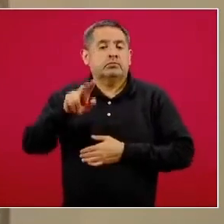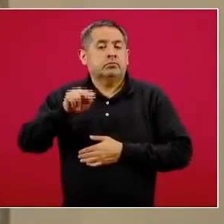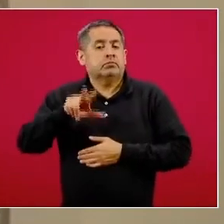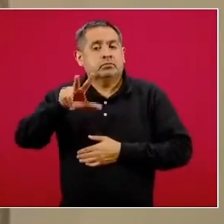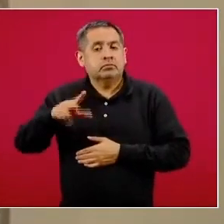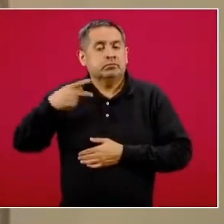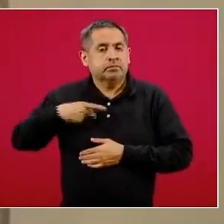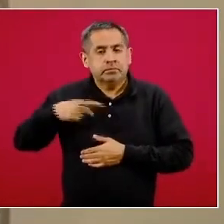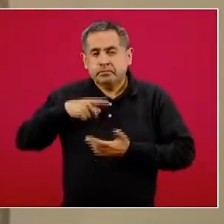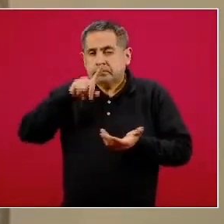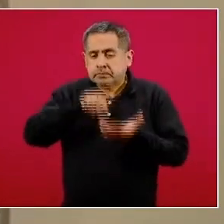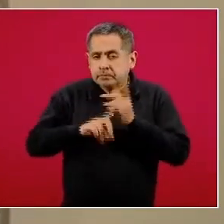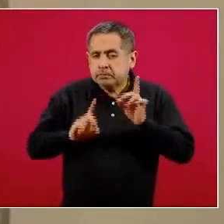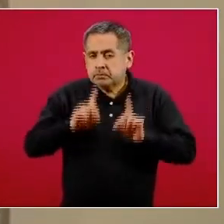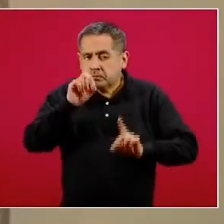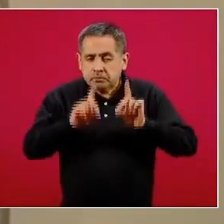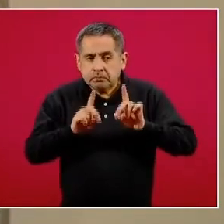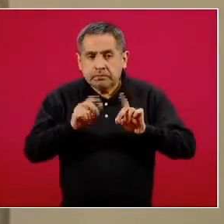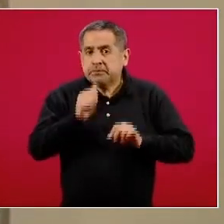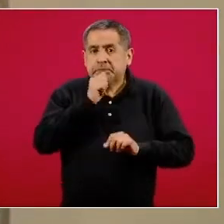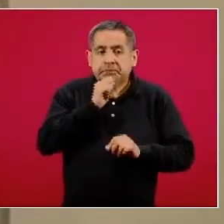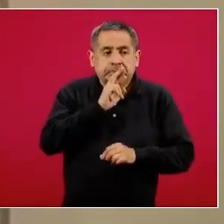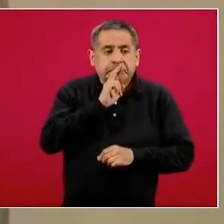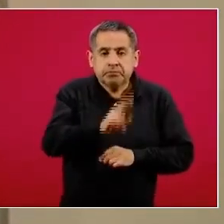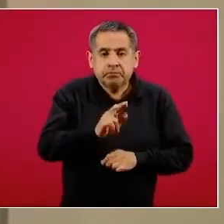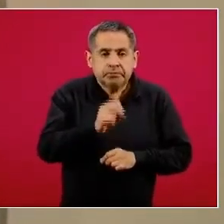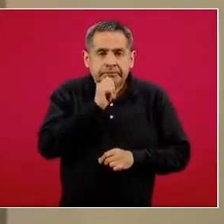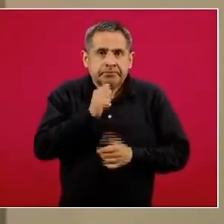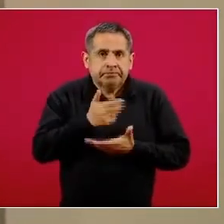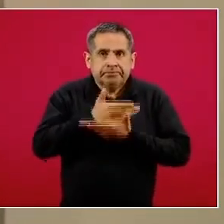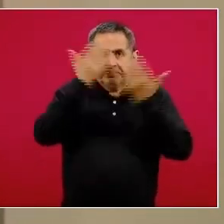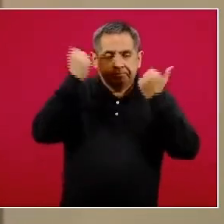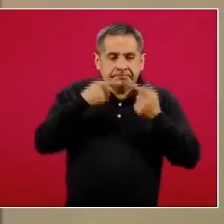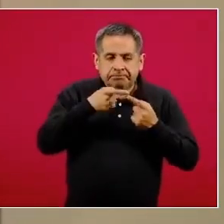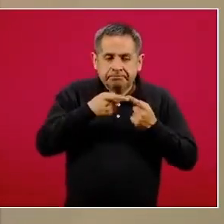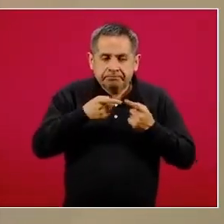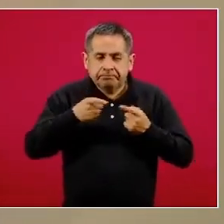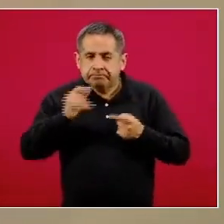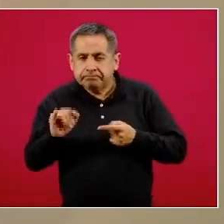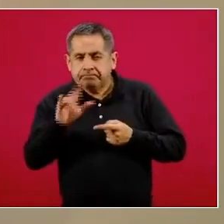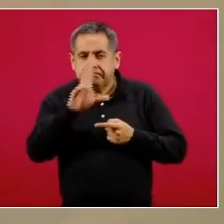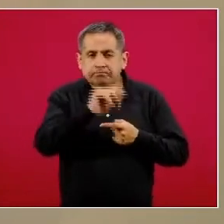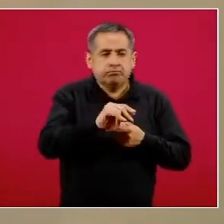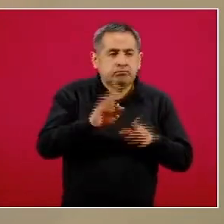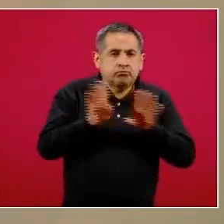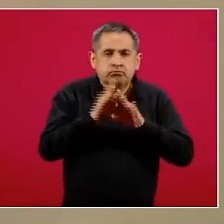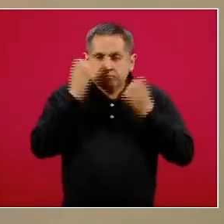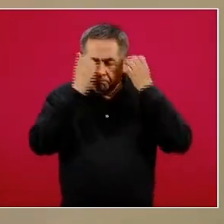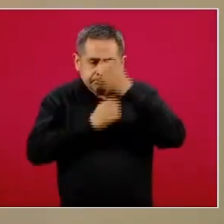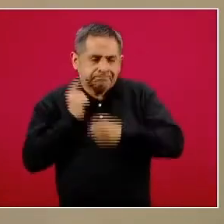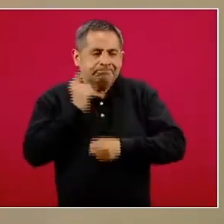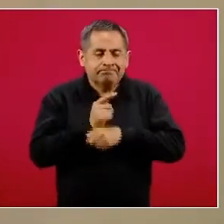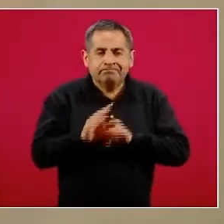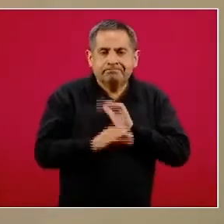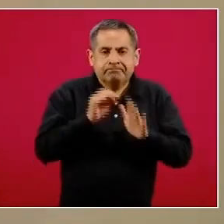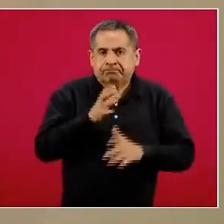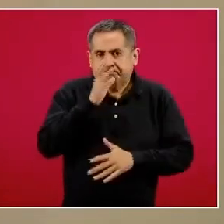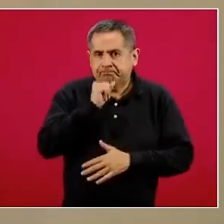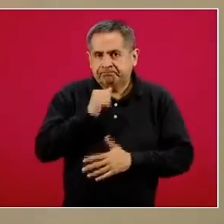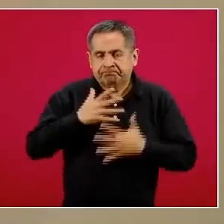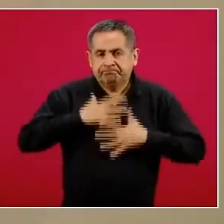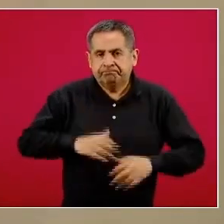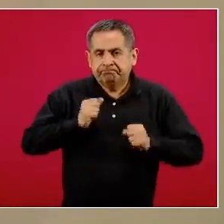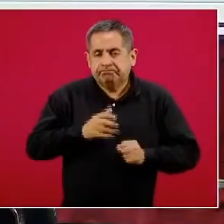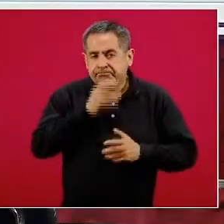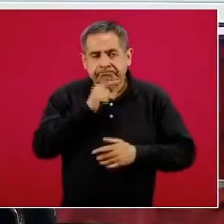189.288 personas sospechosas sin muestra, sin una posibilidad de resultado positivo o negativo